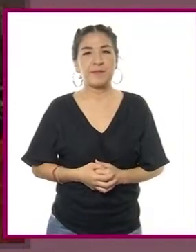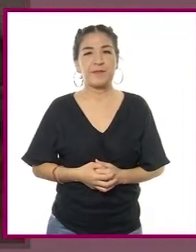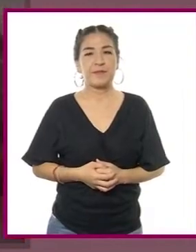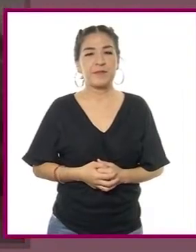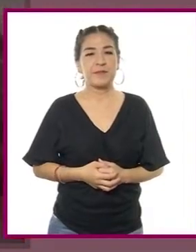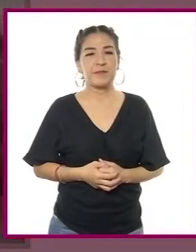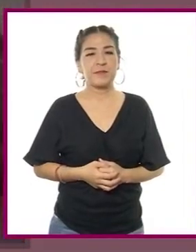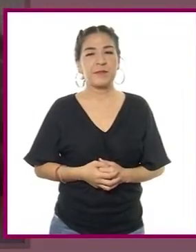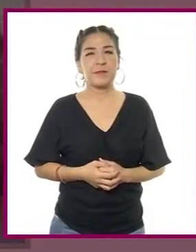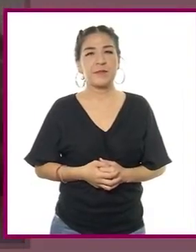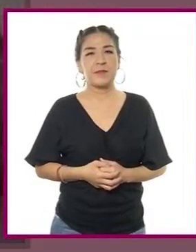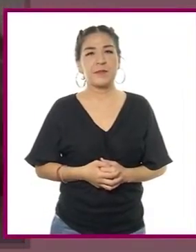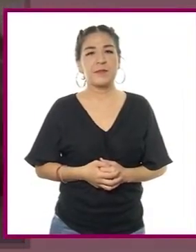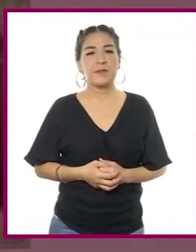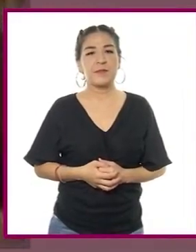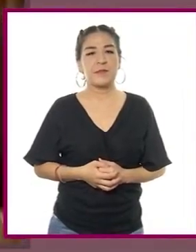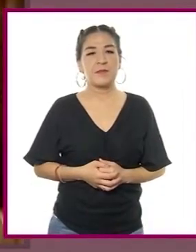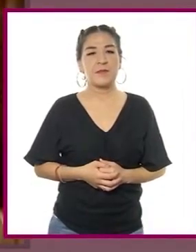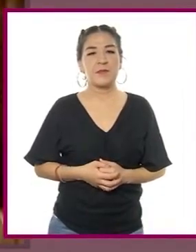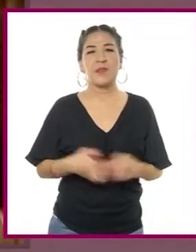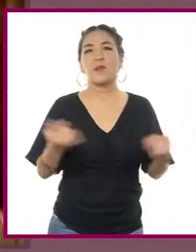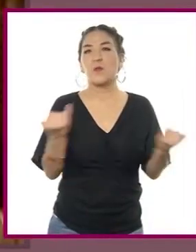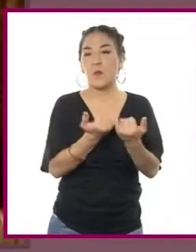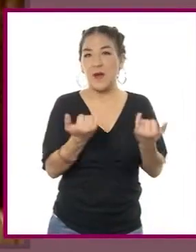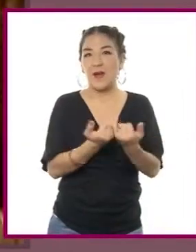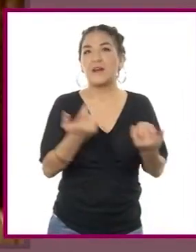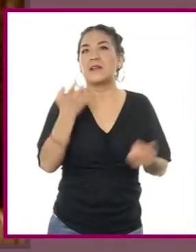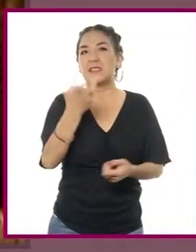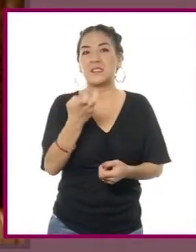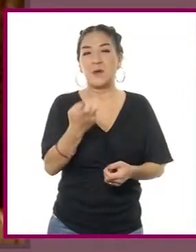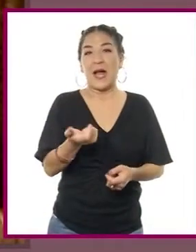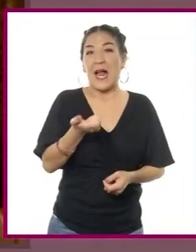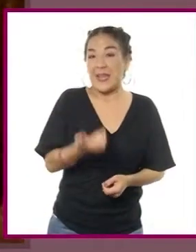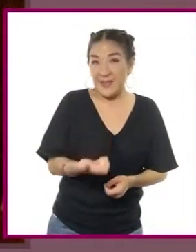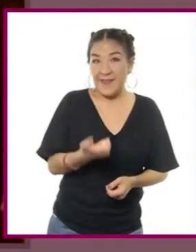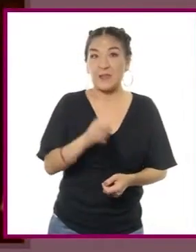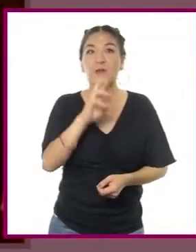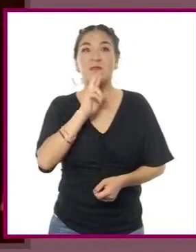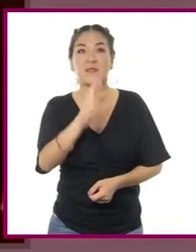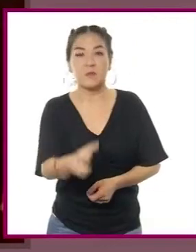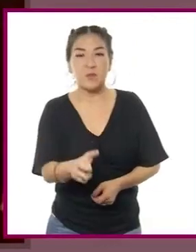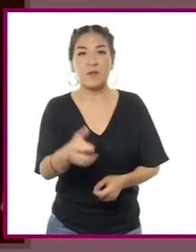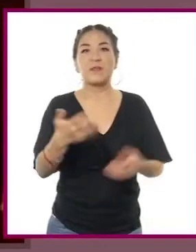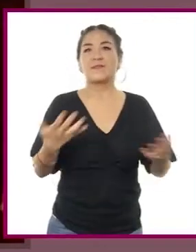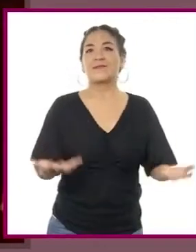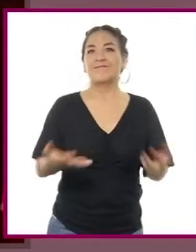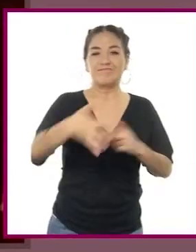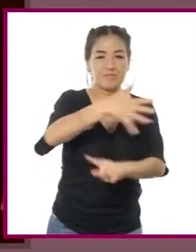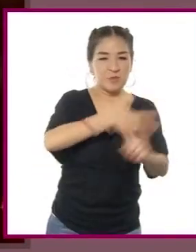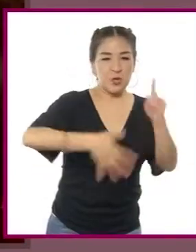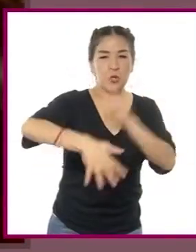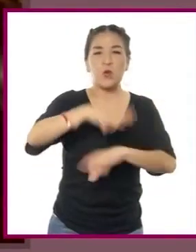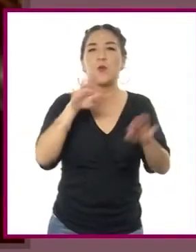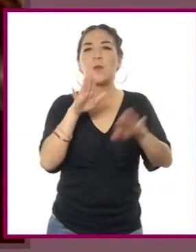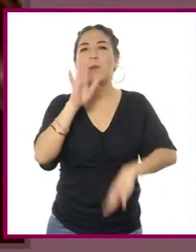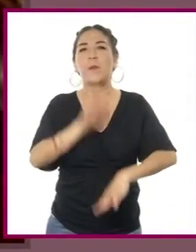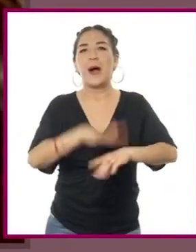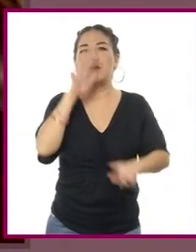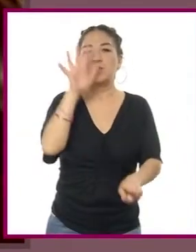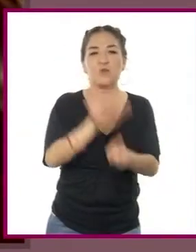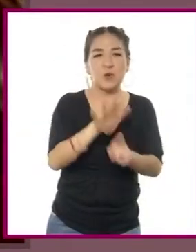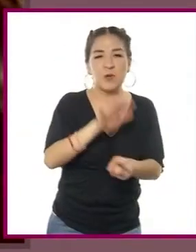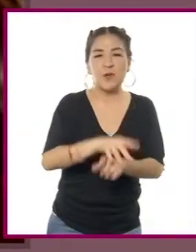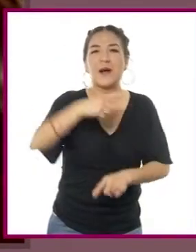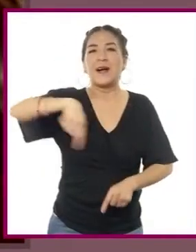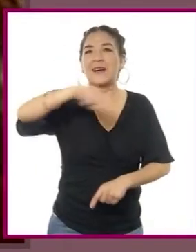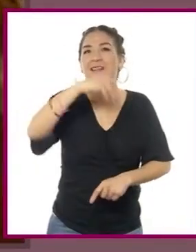respuesta económica a toda la situación de demanda que se crea alrededor